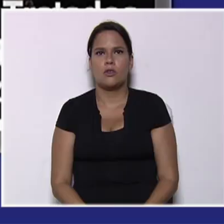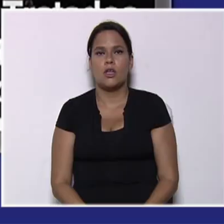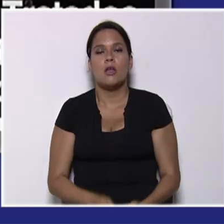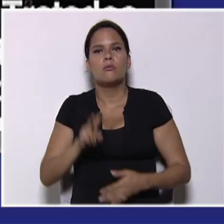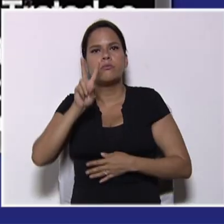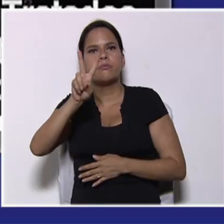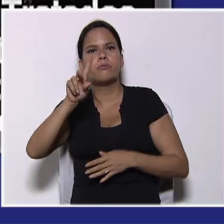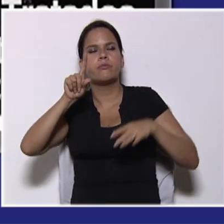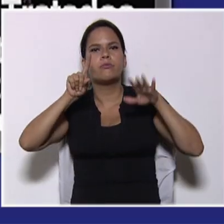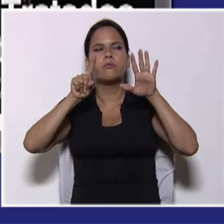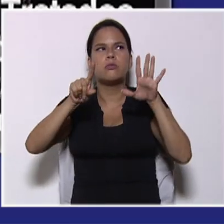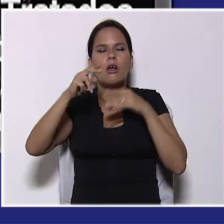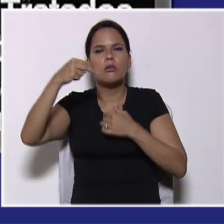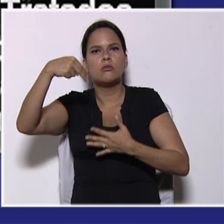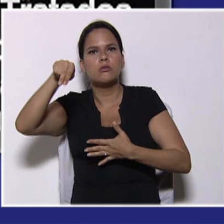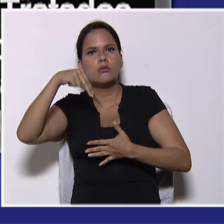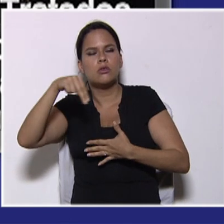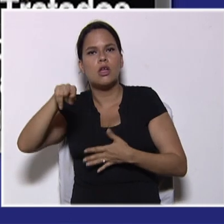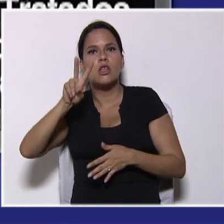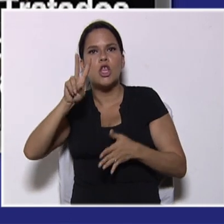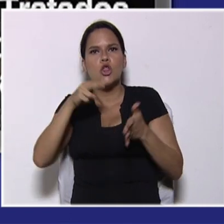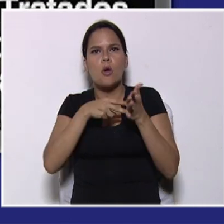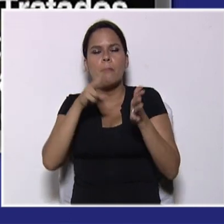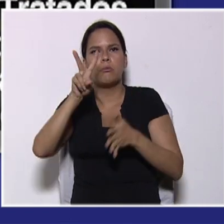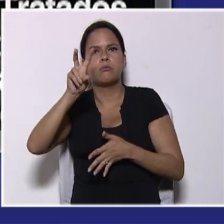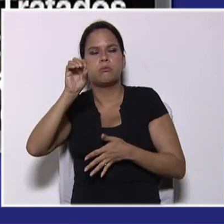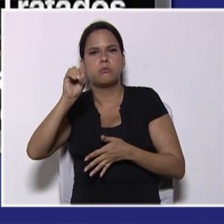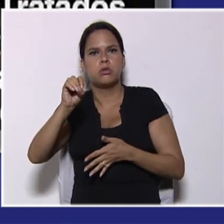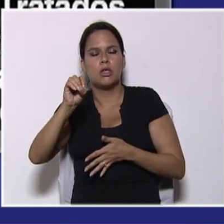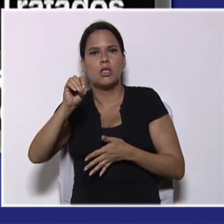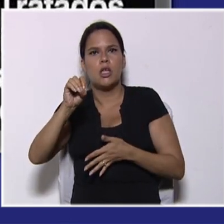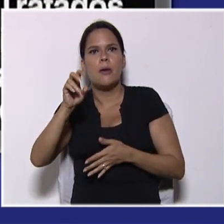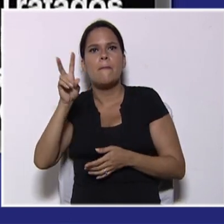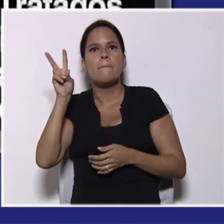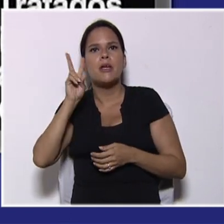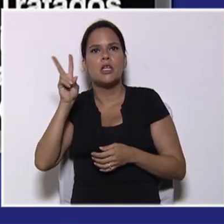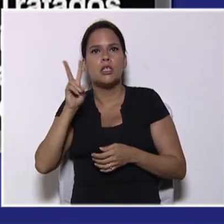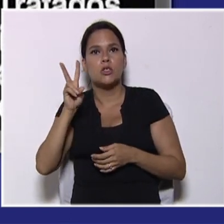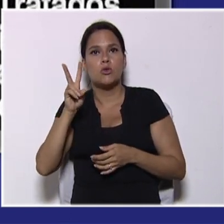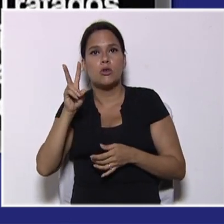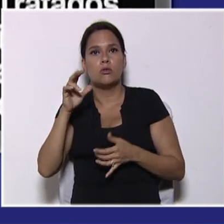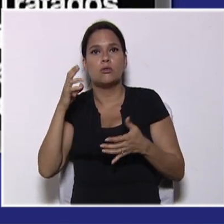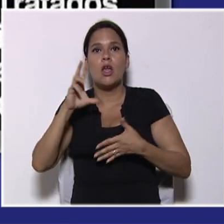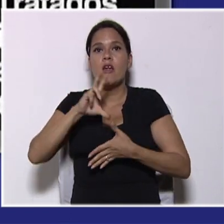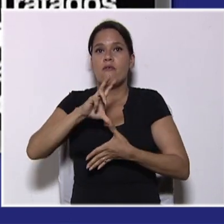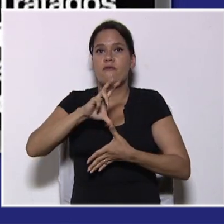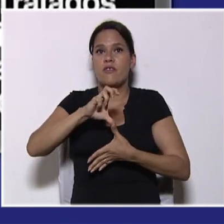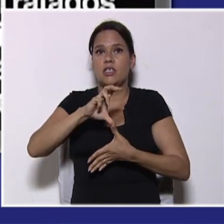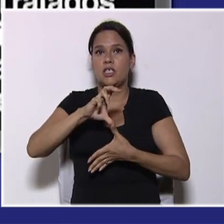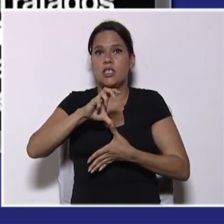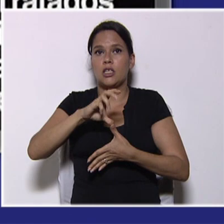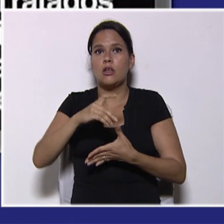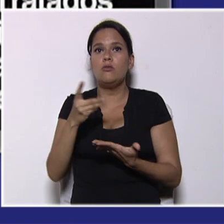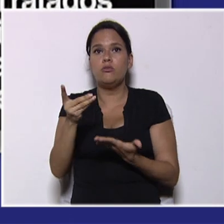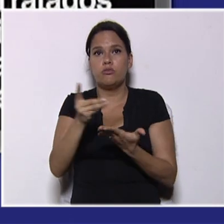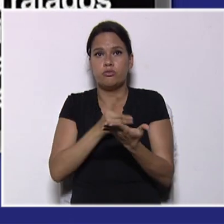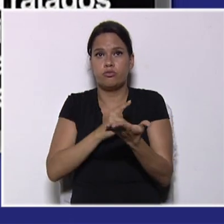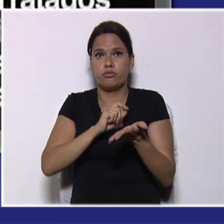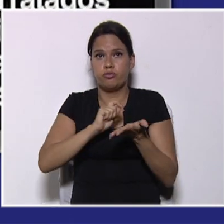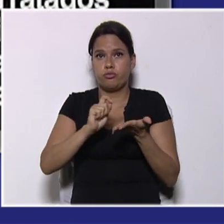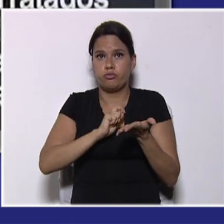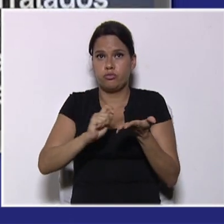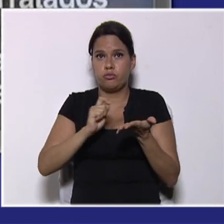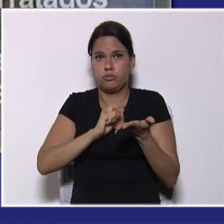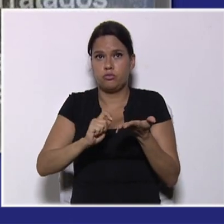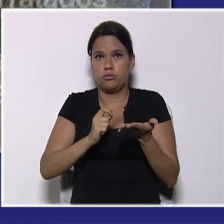Este 26 de noviembre de 2020, Venezuela conmemorará el bicentenario del Tratado de Armisticio y Regularización